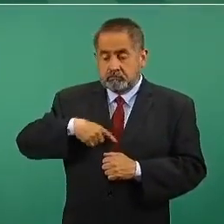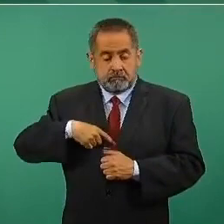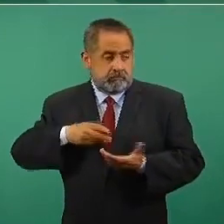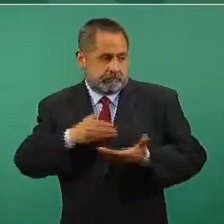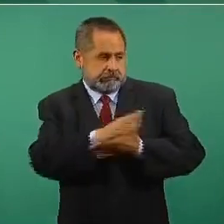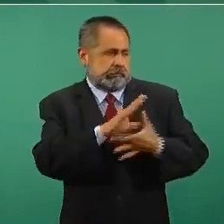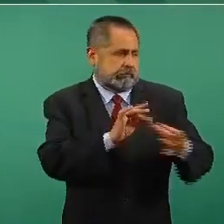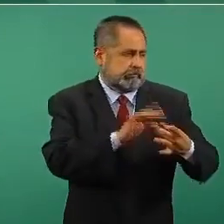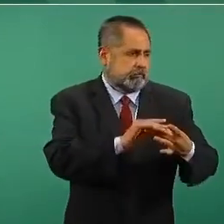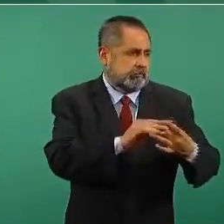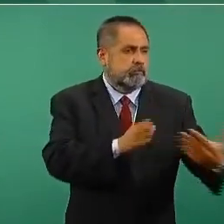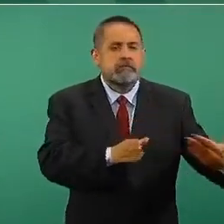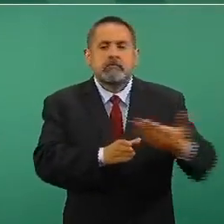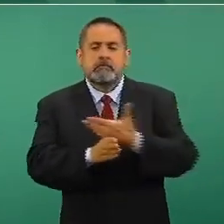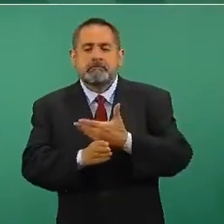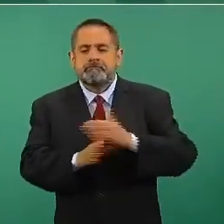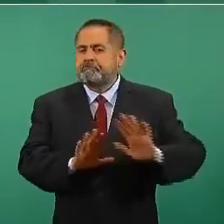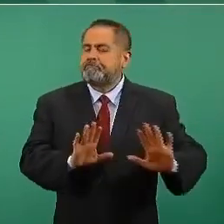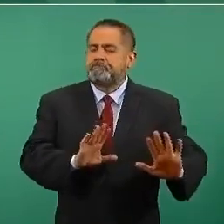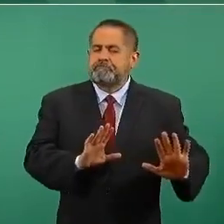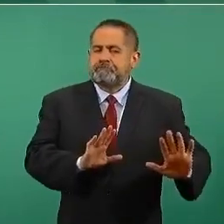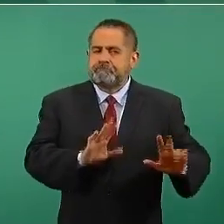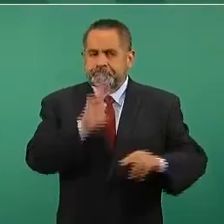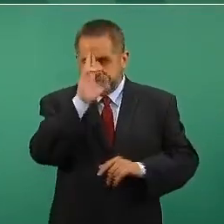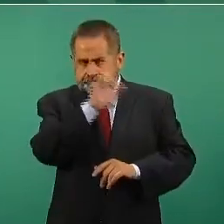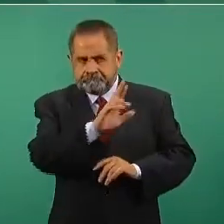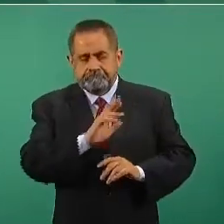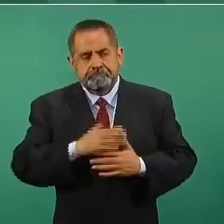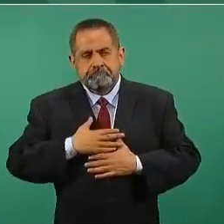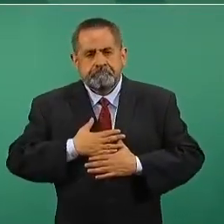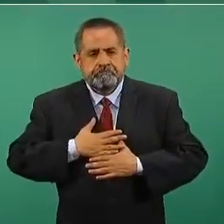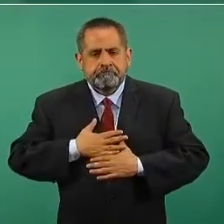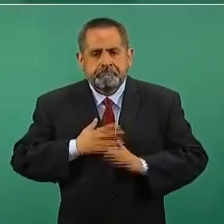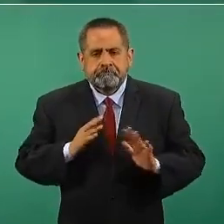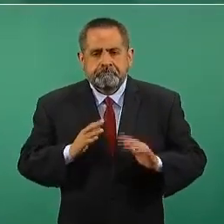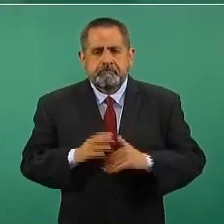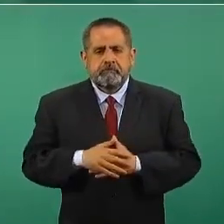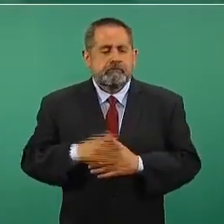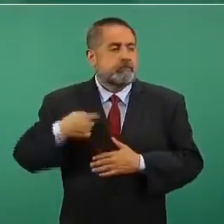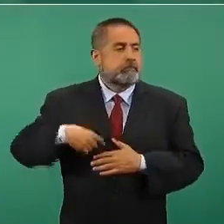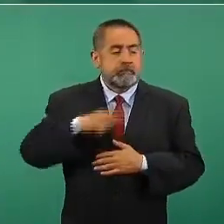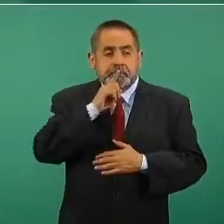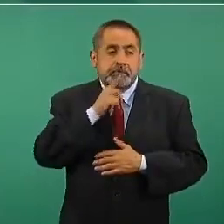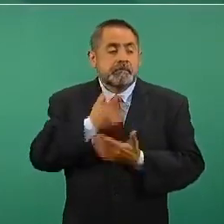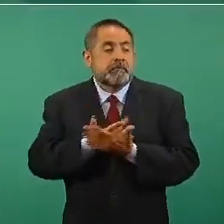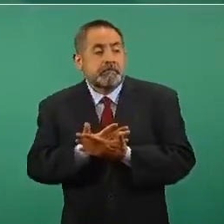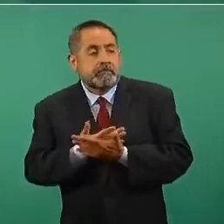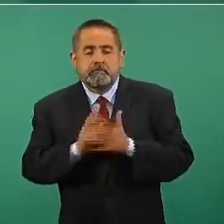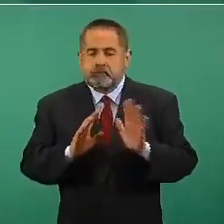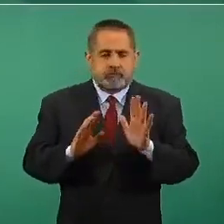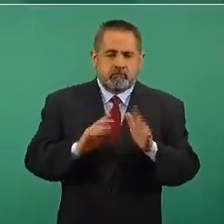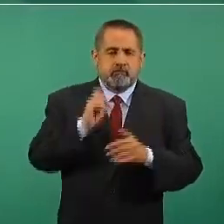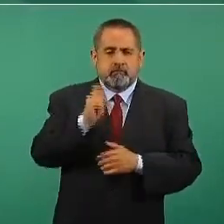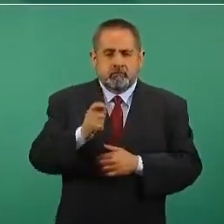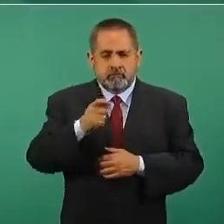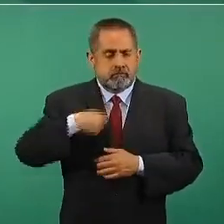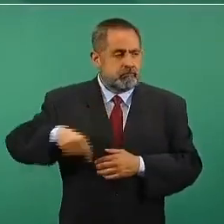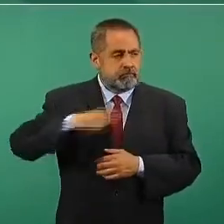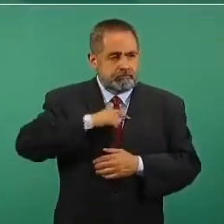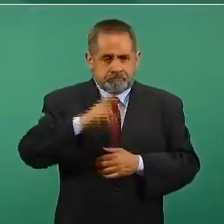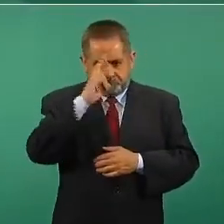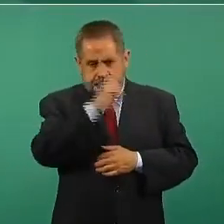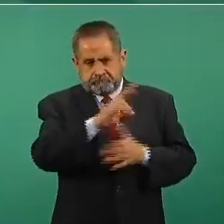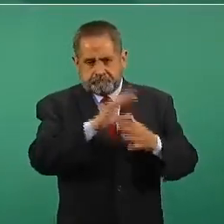podrían cabildear en México. Pero no quiere decir ello que estemos en una posición pasiva, sino que el respeto que le